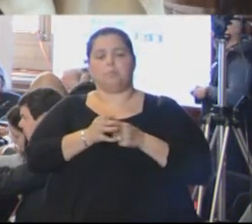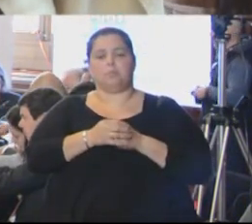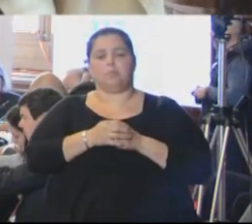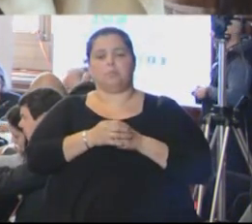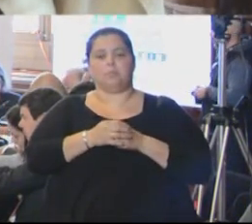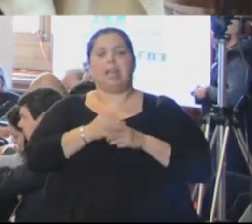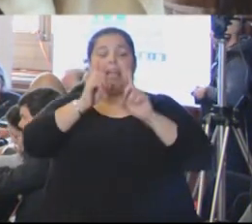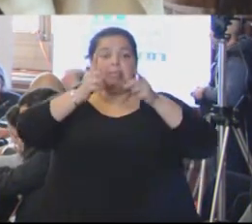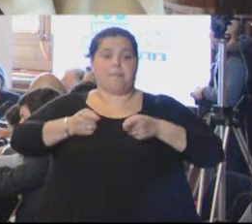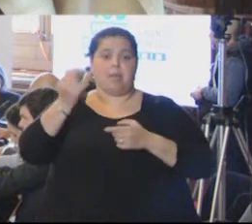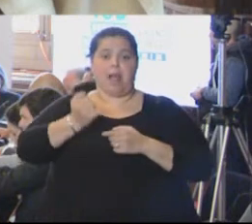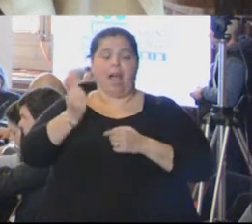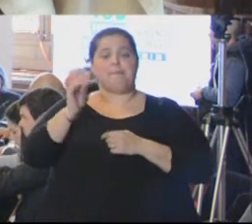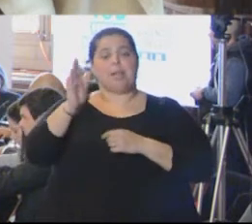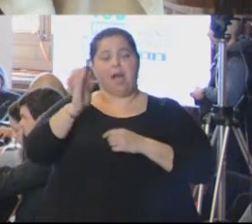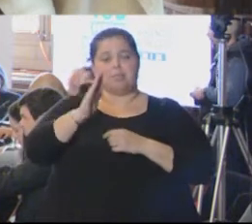amenazas